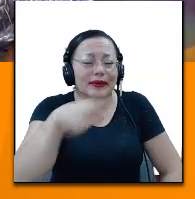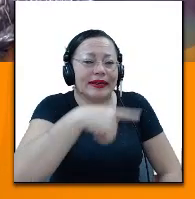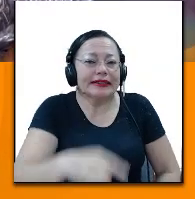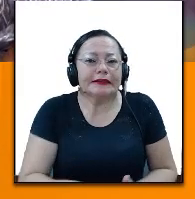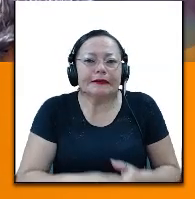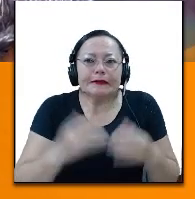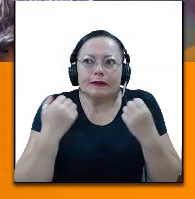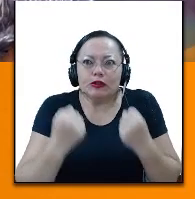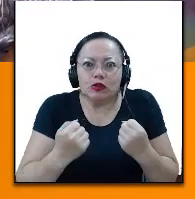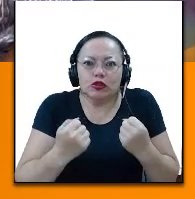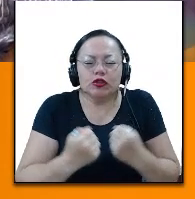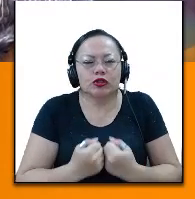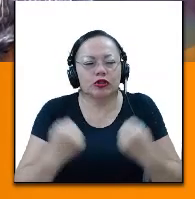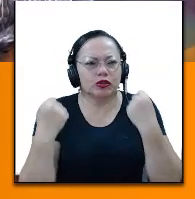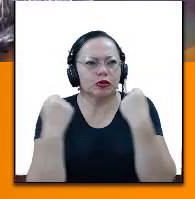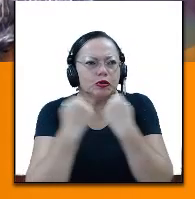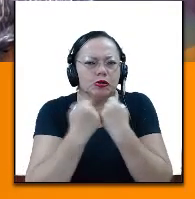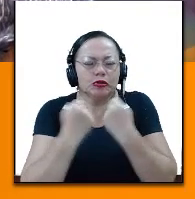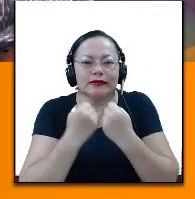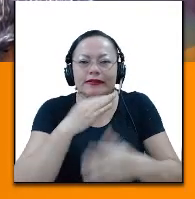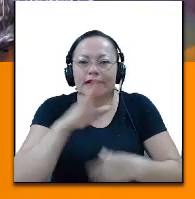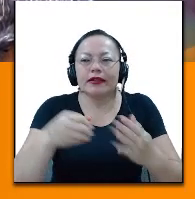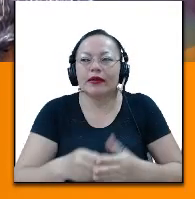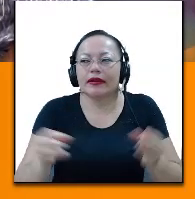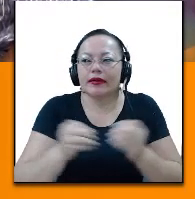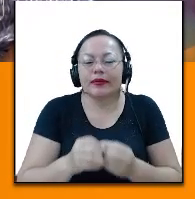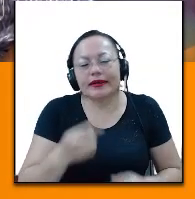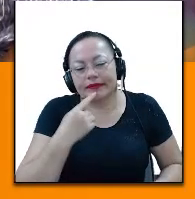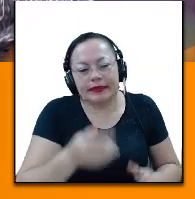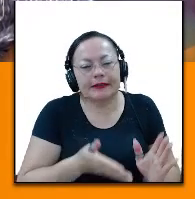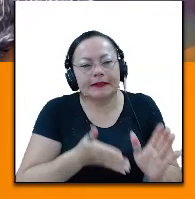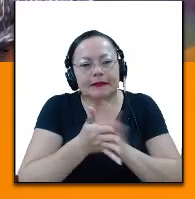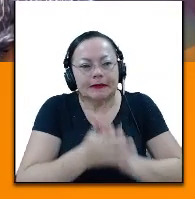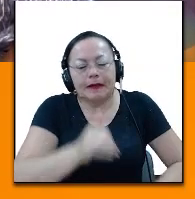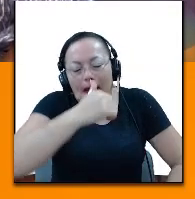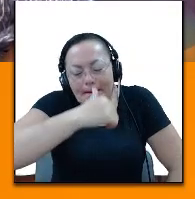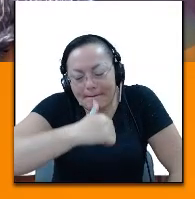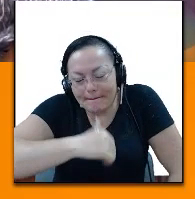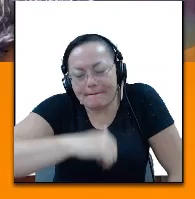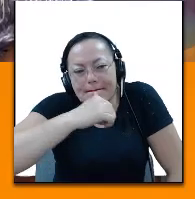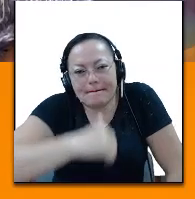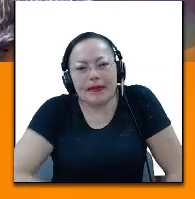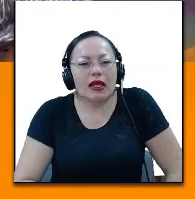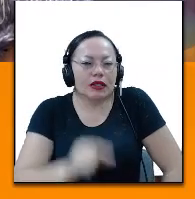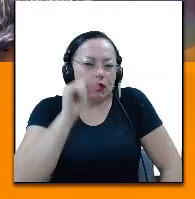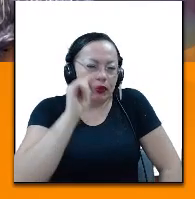apretando de una forma fuerte. Pues bueno, tratamos de mitigarla